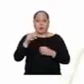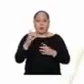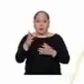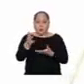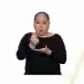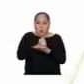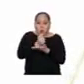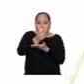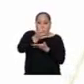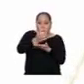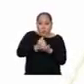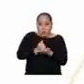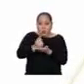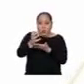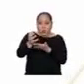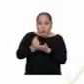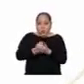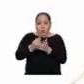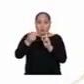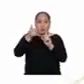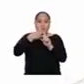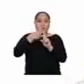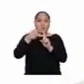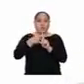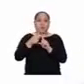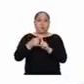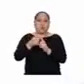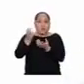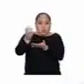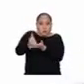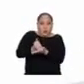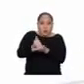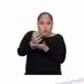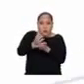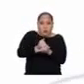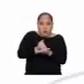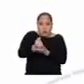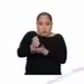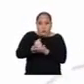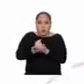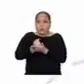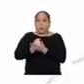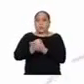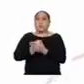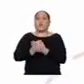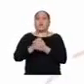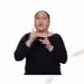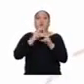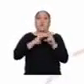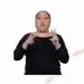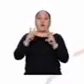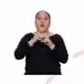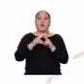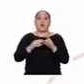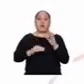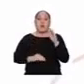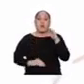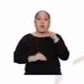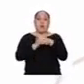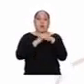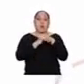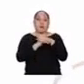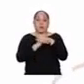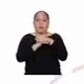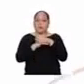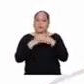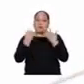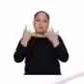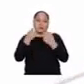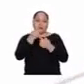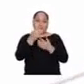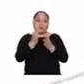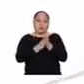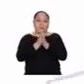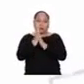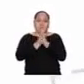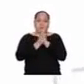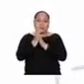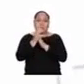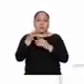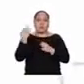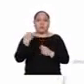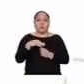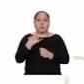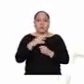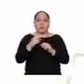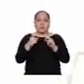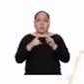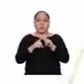junta, suma, acumula los valores de las frecuencias absolutas hasta la fila que se desea,